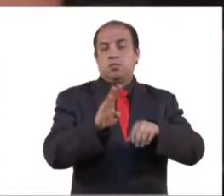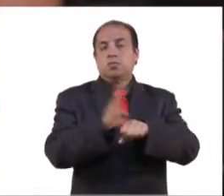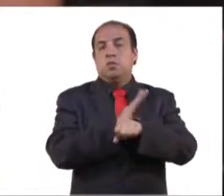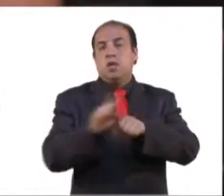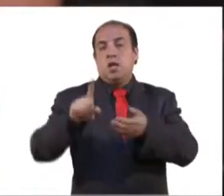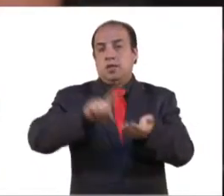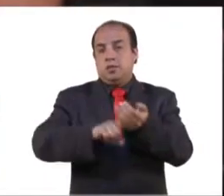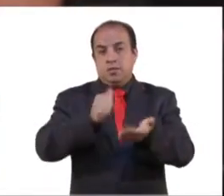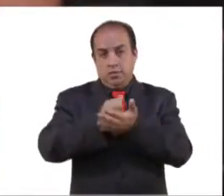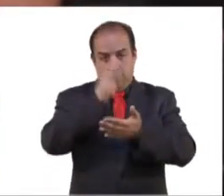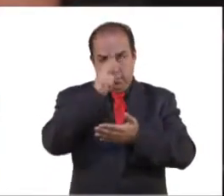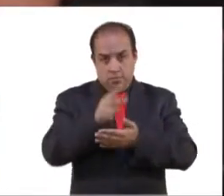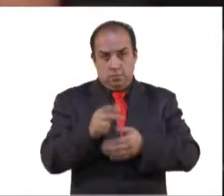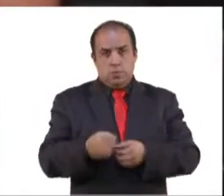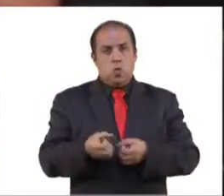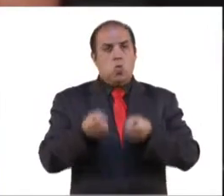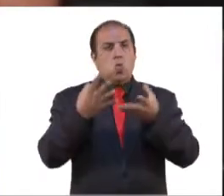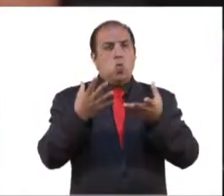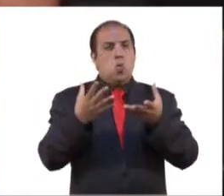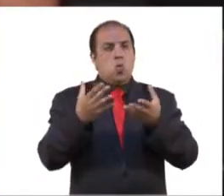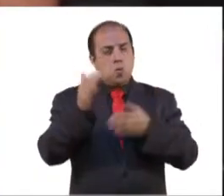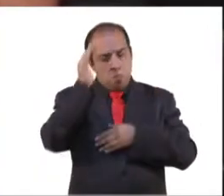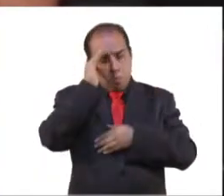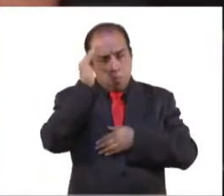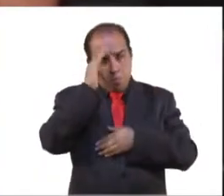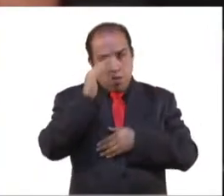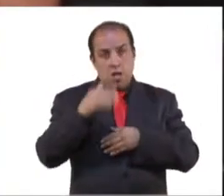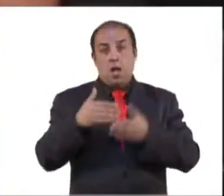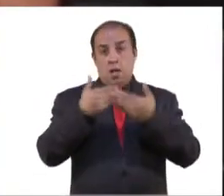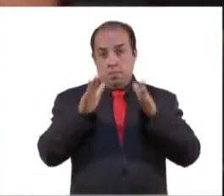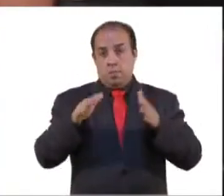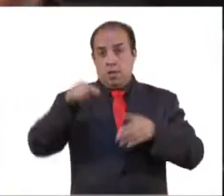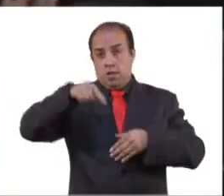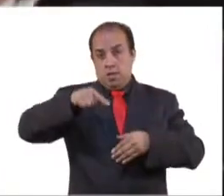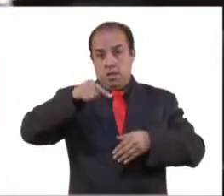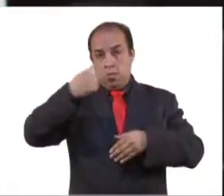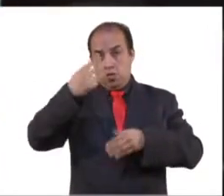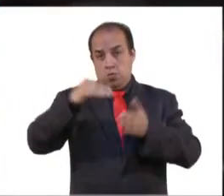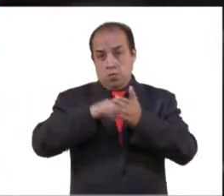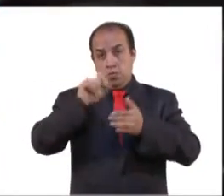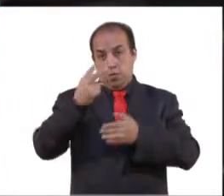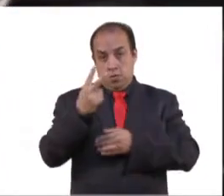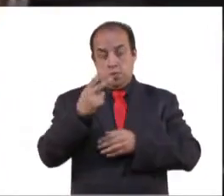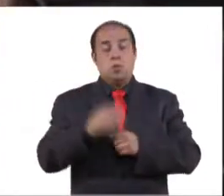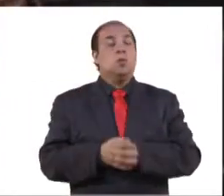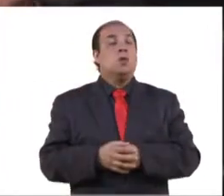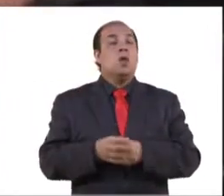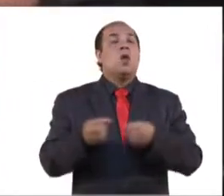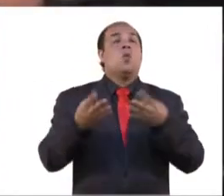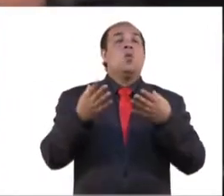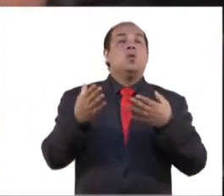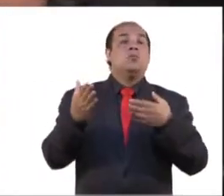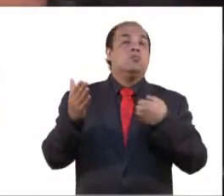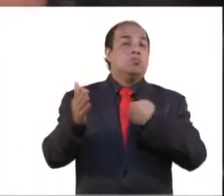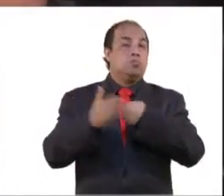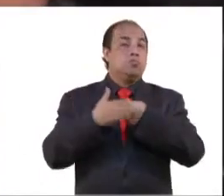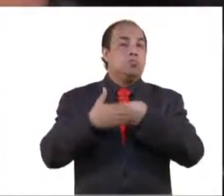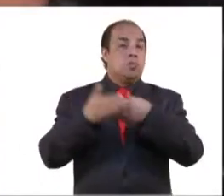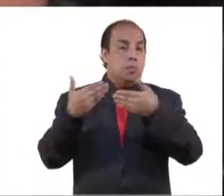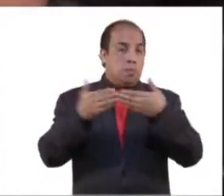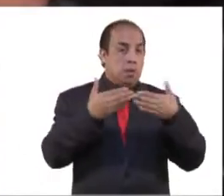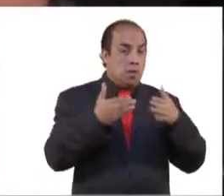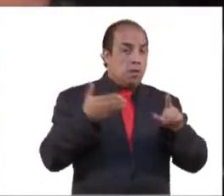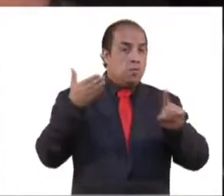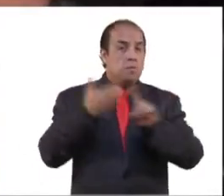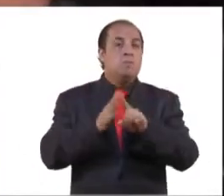México, cuántos se pretendían que iban a estar este año y saber cuántos estarán o cuál es el